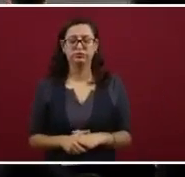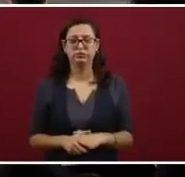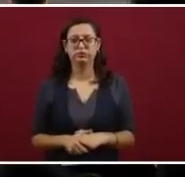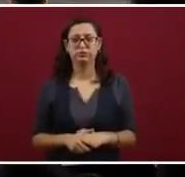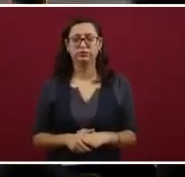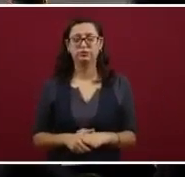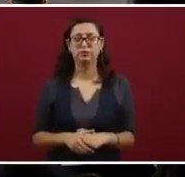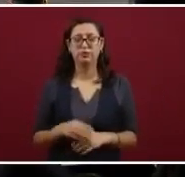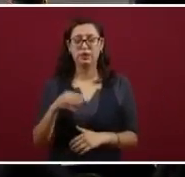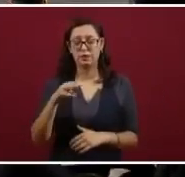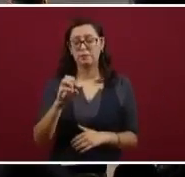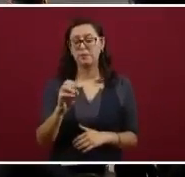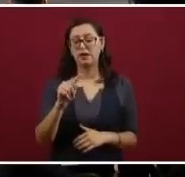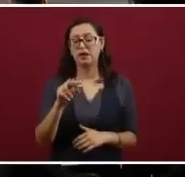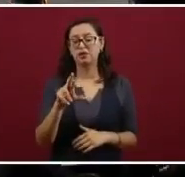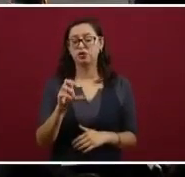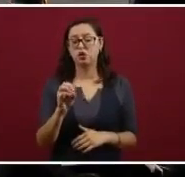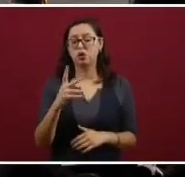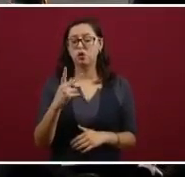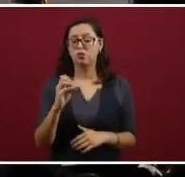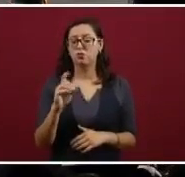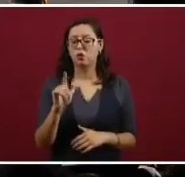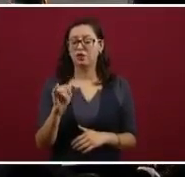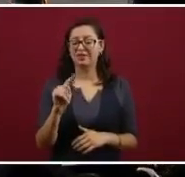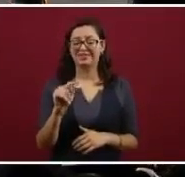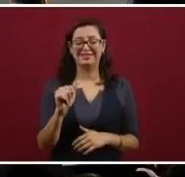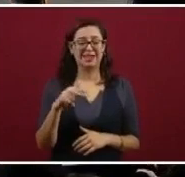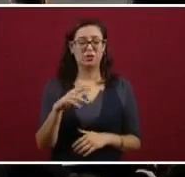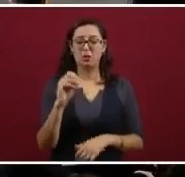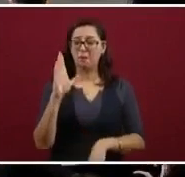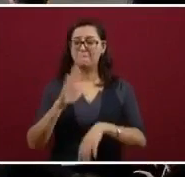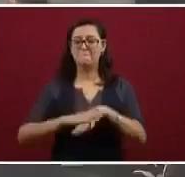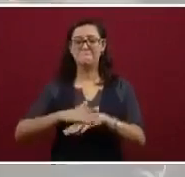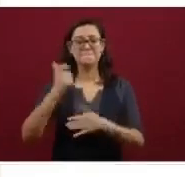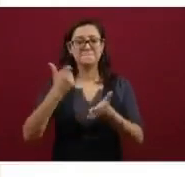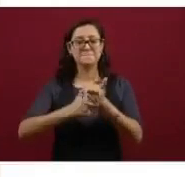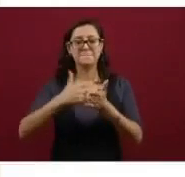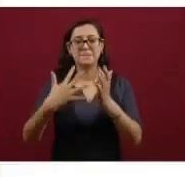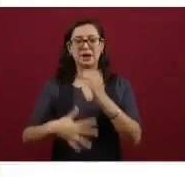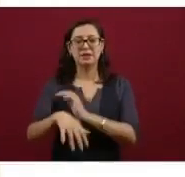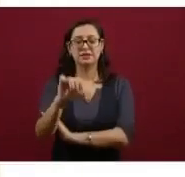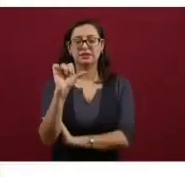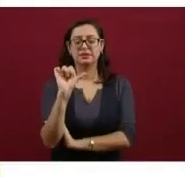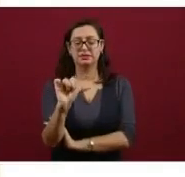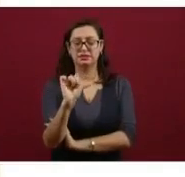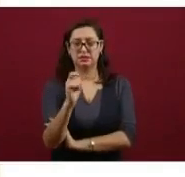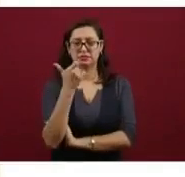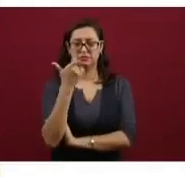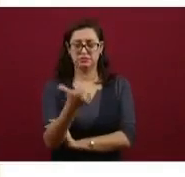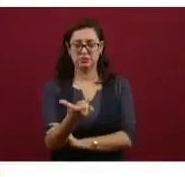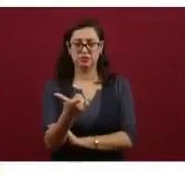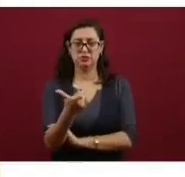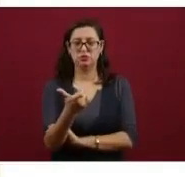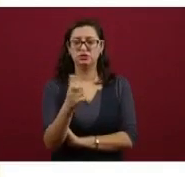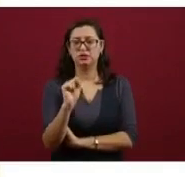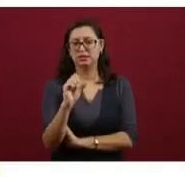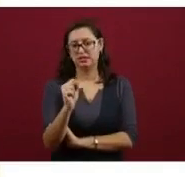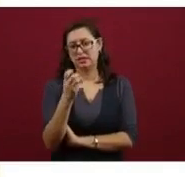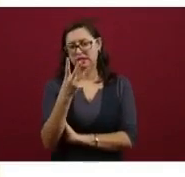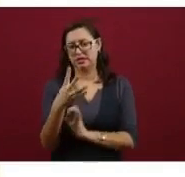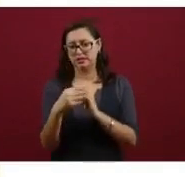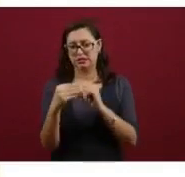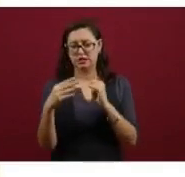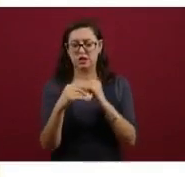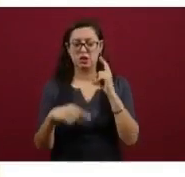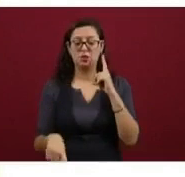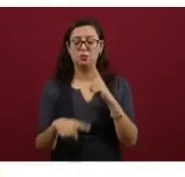el Metropolitano, que es el que da más económico de todo el país, 16 pesos con 63 centavos por kilo en el